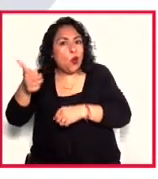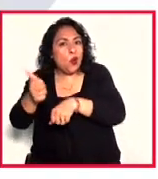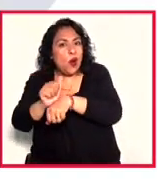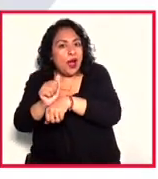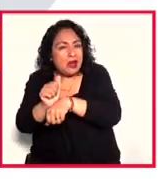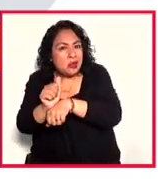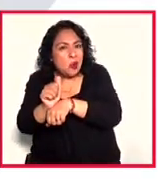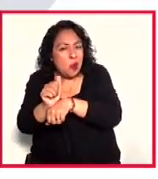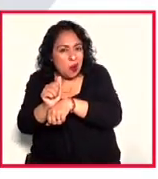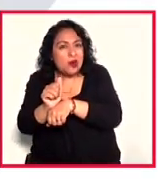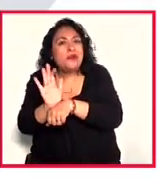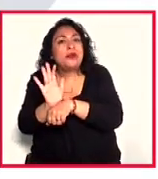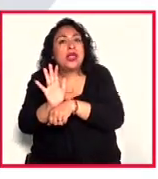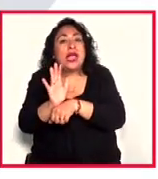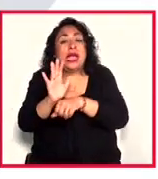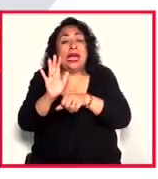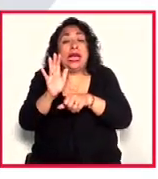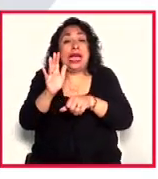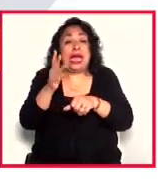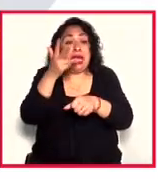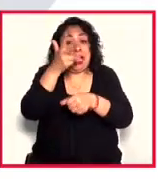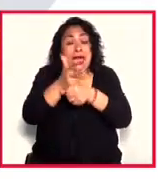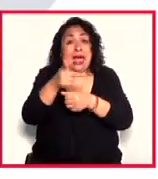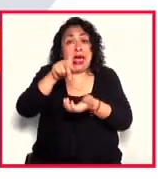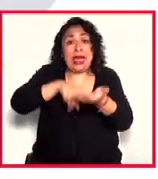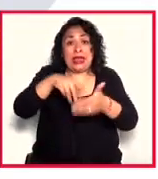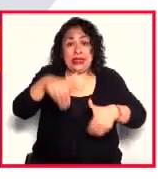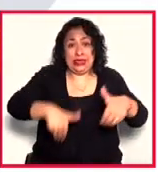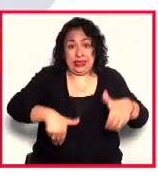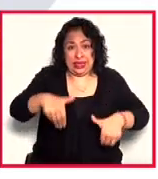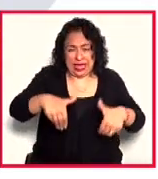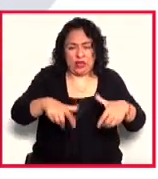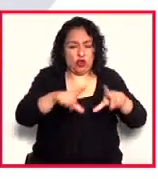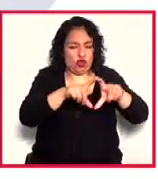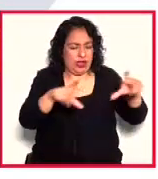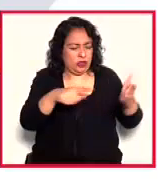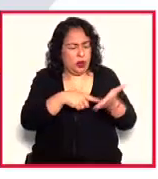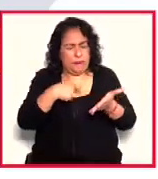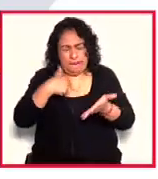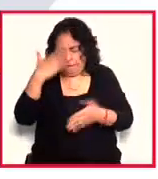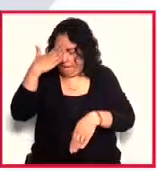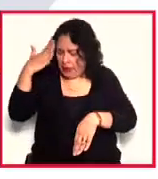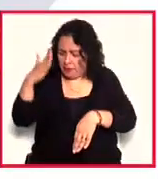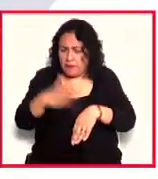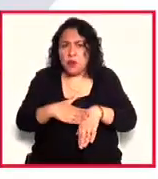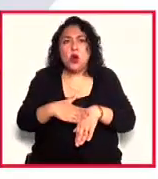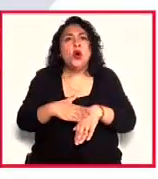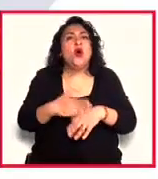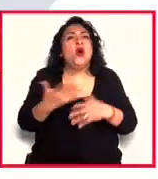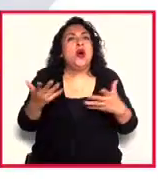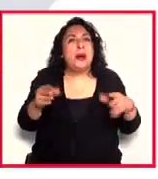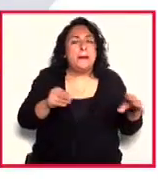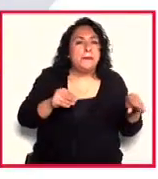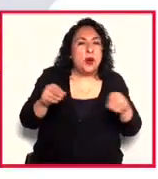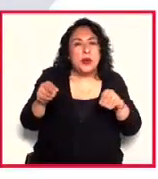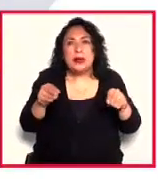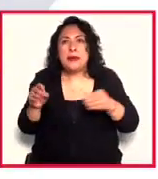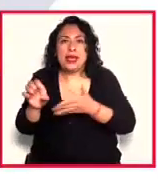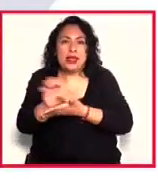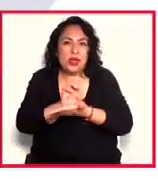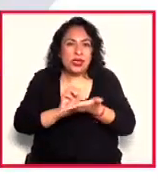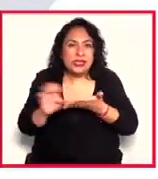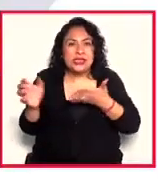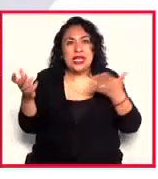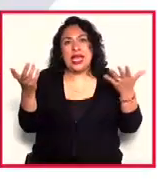y grabamos en un teatro y con el texto de memoria, con movimiento escénico, con